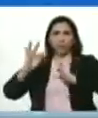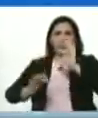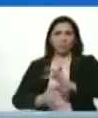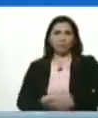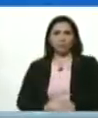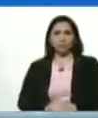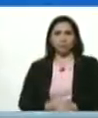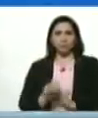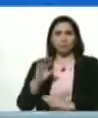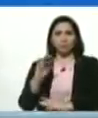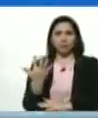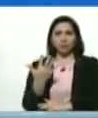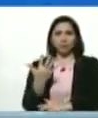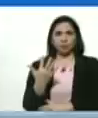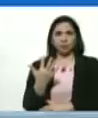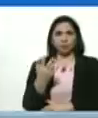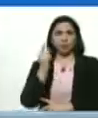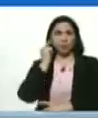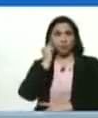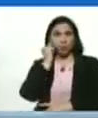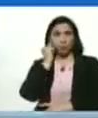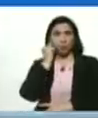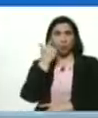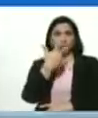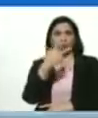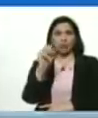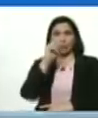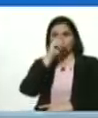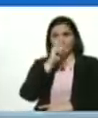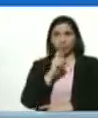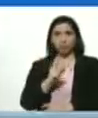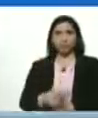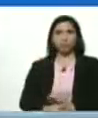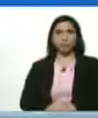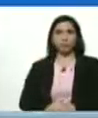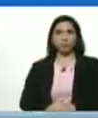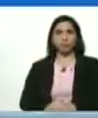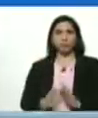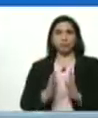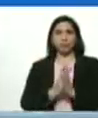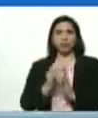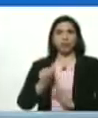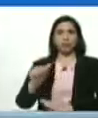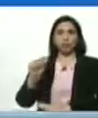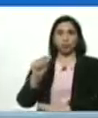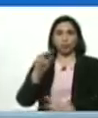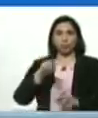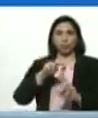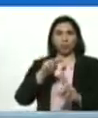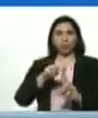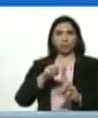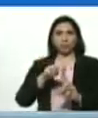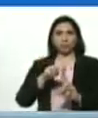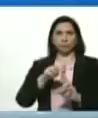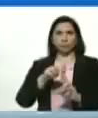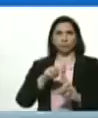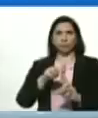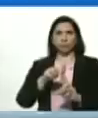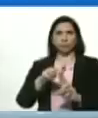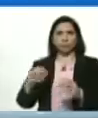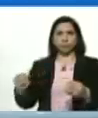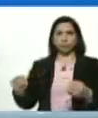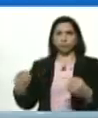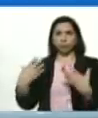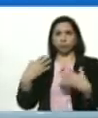quinto caso mujer de 30 años san antonio del táchira se contagió